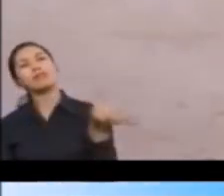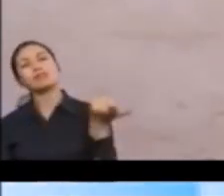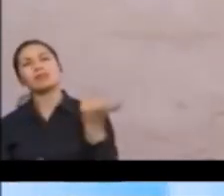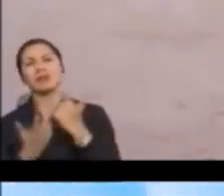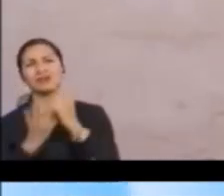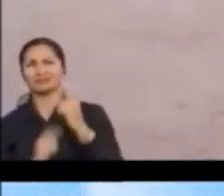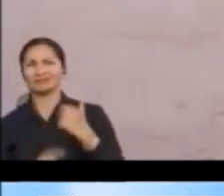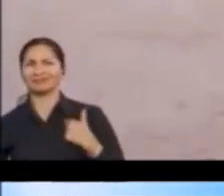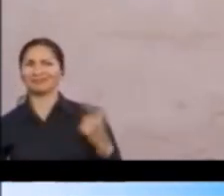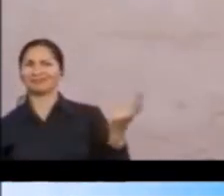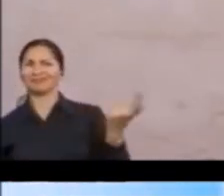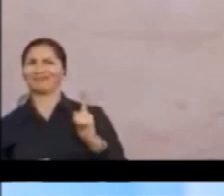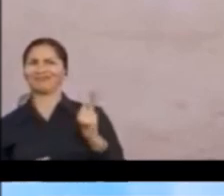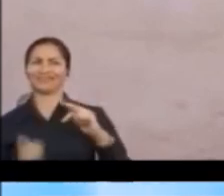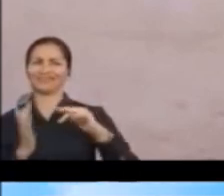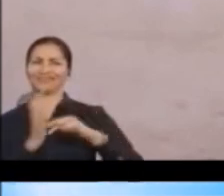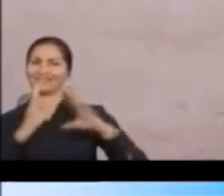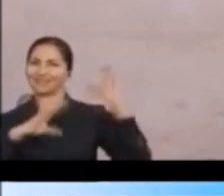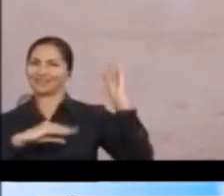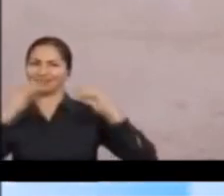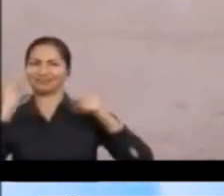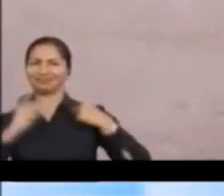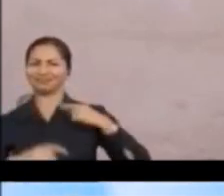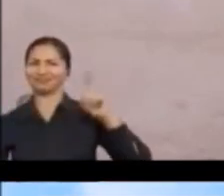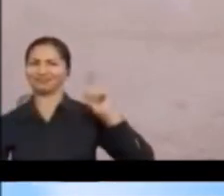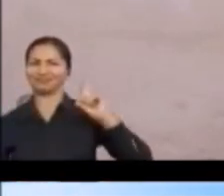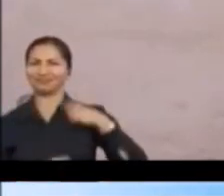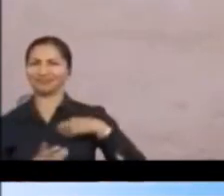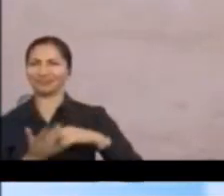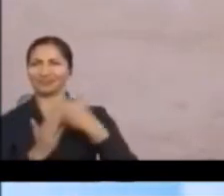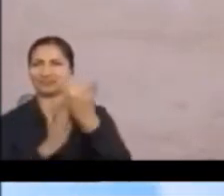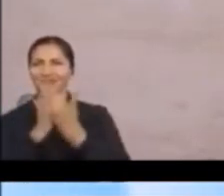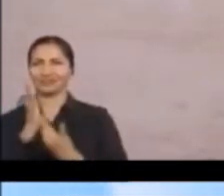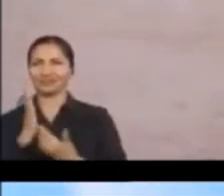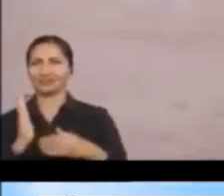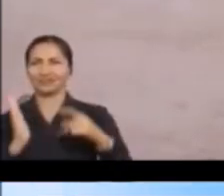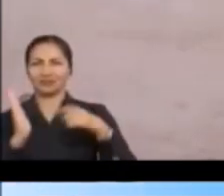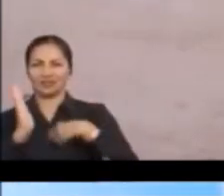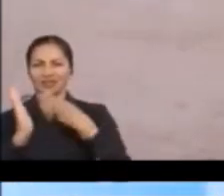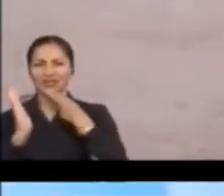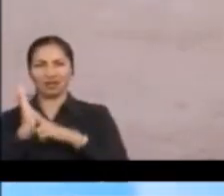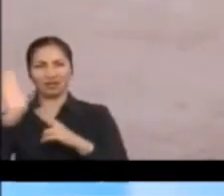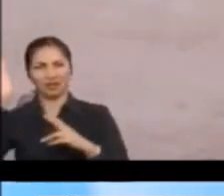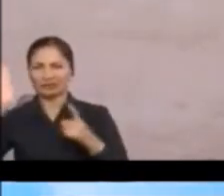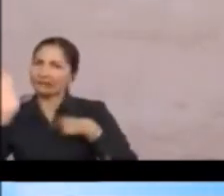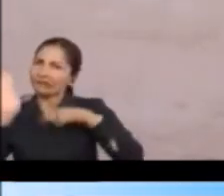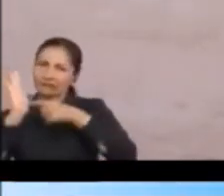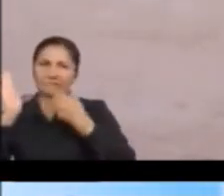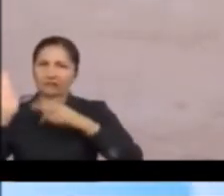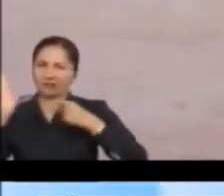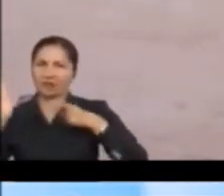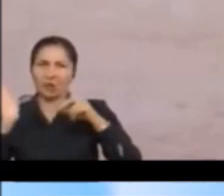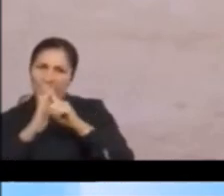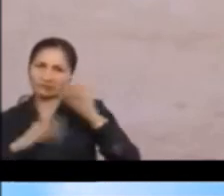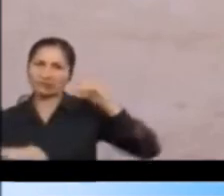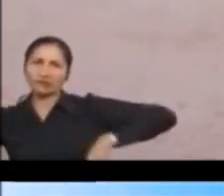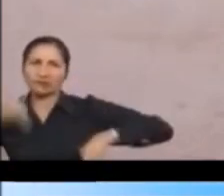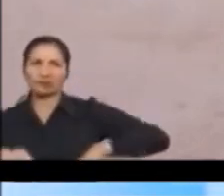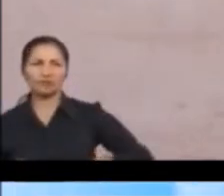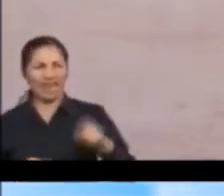de elecciones electorales me parece que es un anuncio impresentable de muchísima